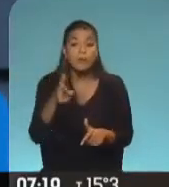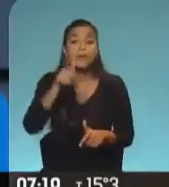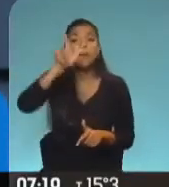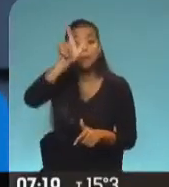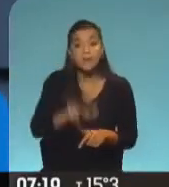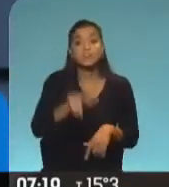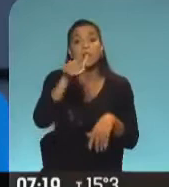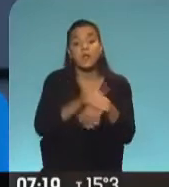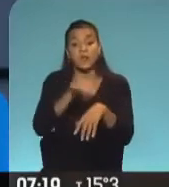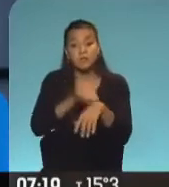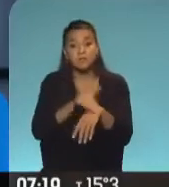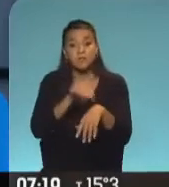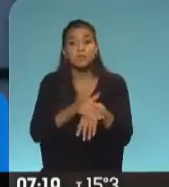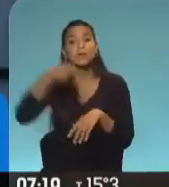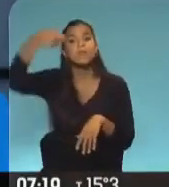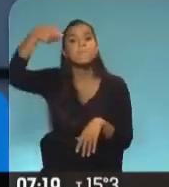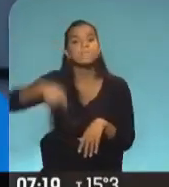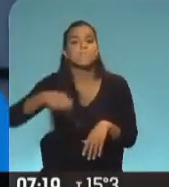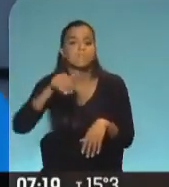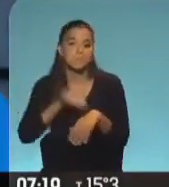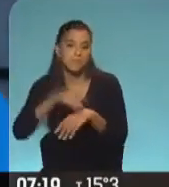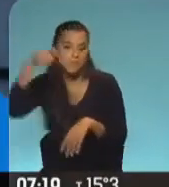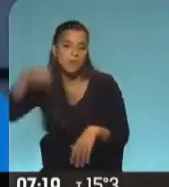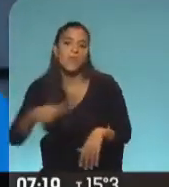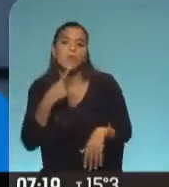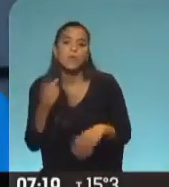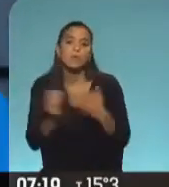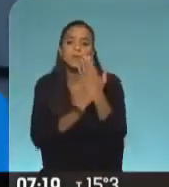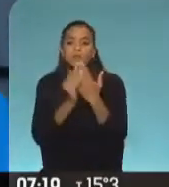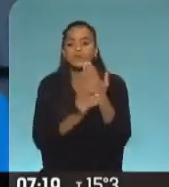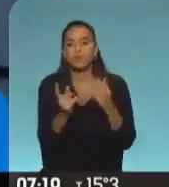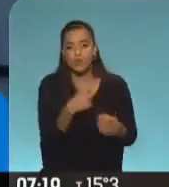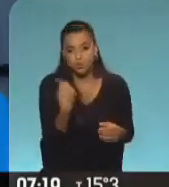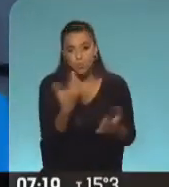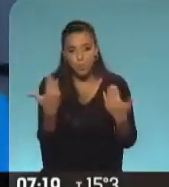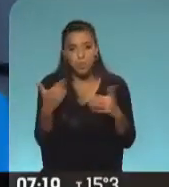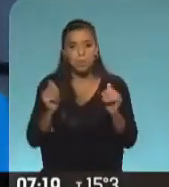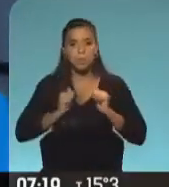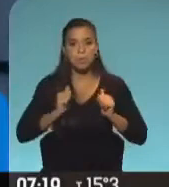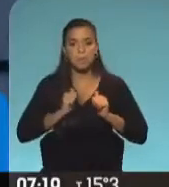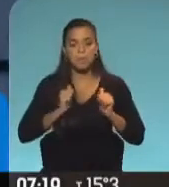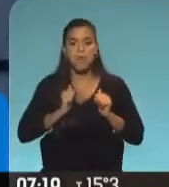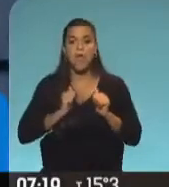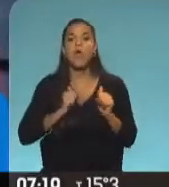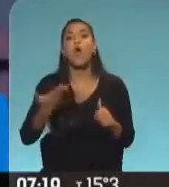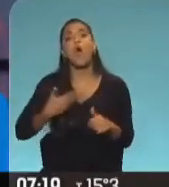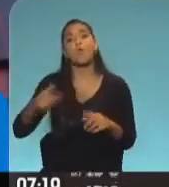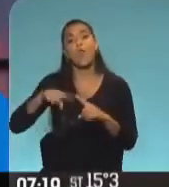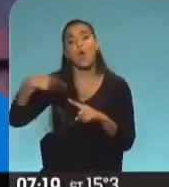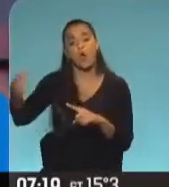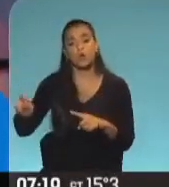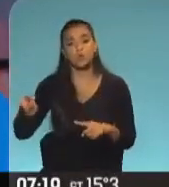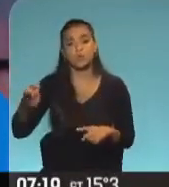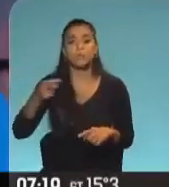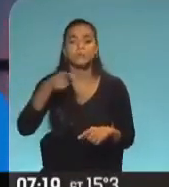persona encargada del fondo de inversión, le había dicho al ministro, mira que nosotros podemos esperar a otro gobierno. Incluso el